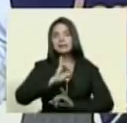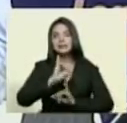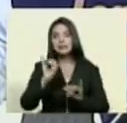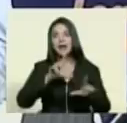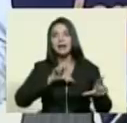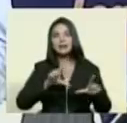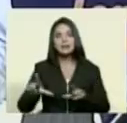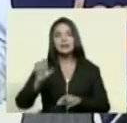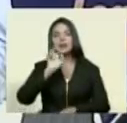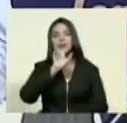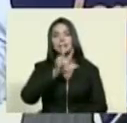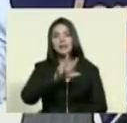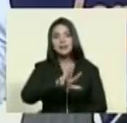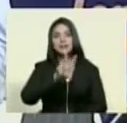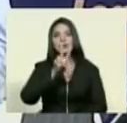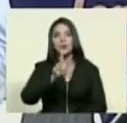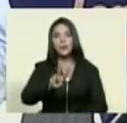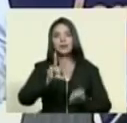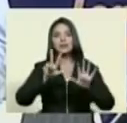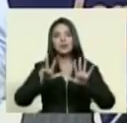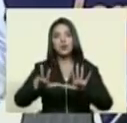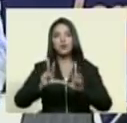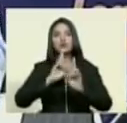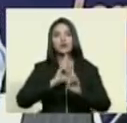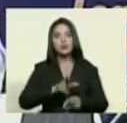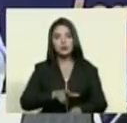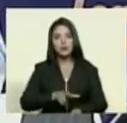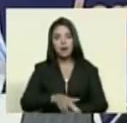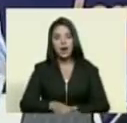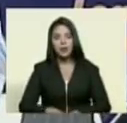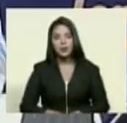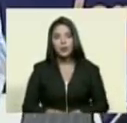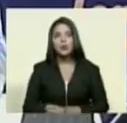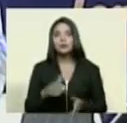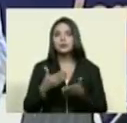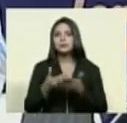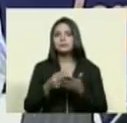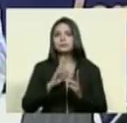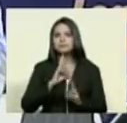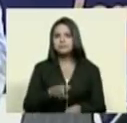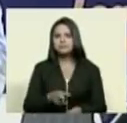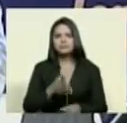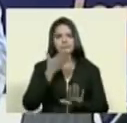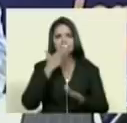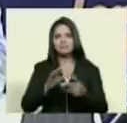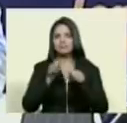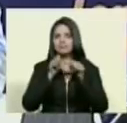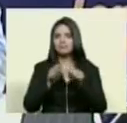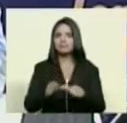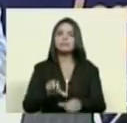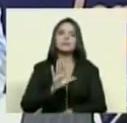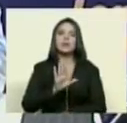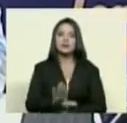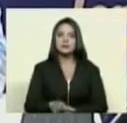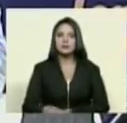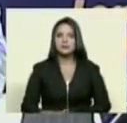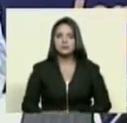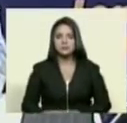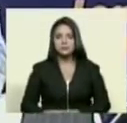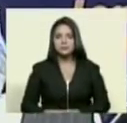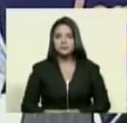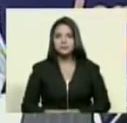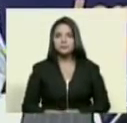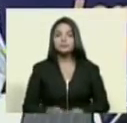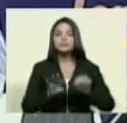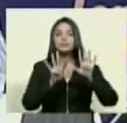tenían 328 resultados con tendencia irreversible. Más